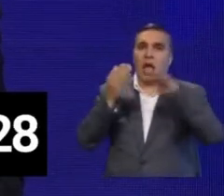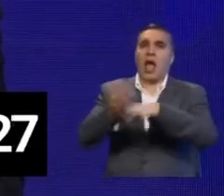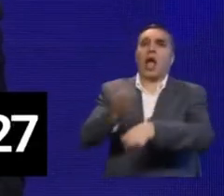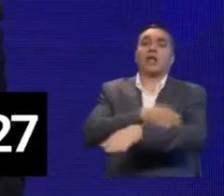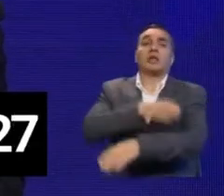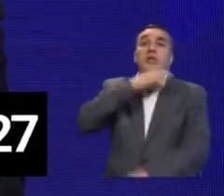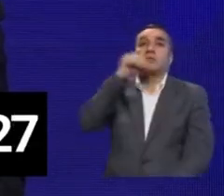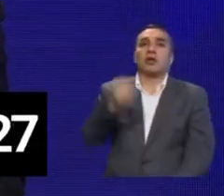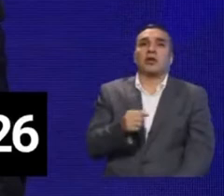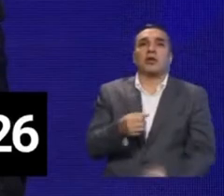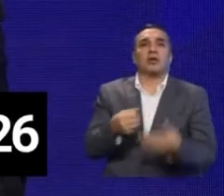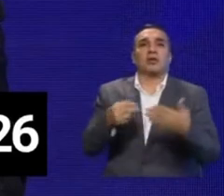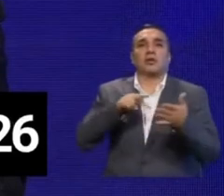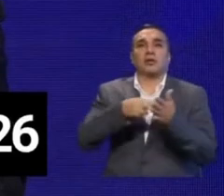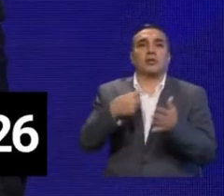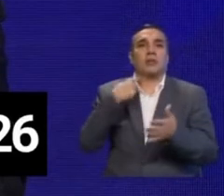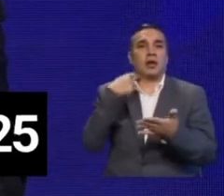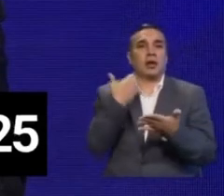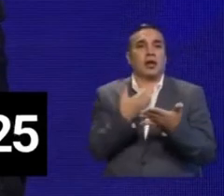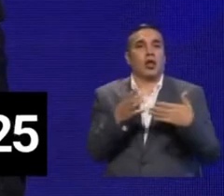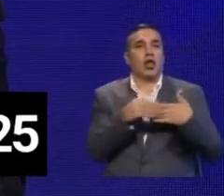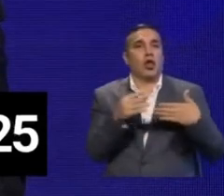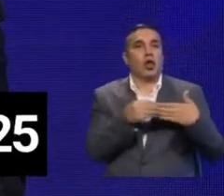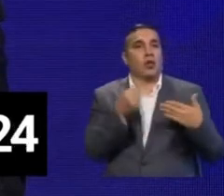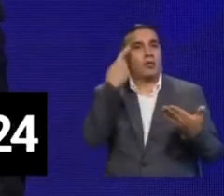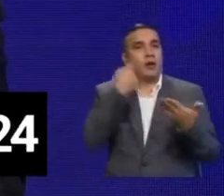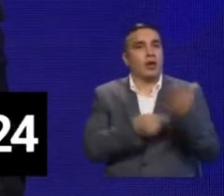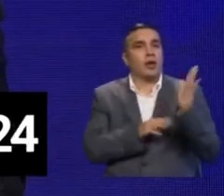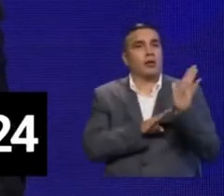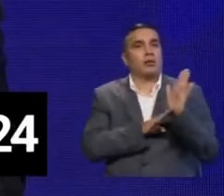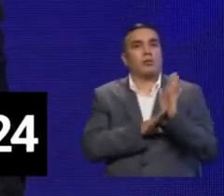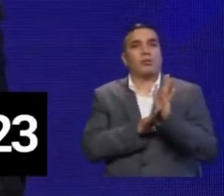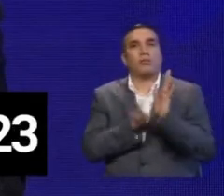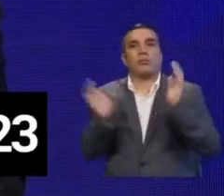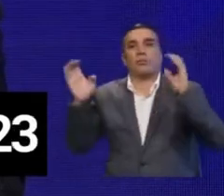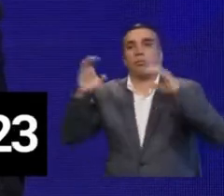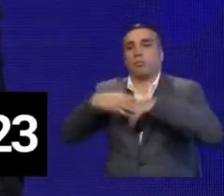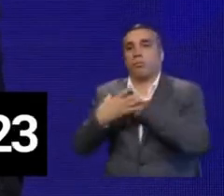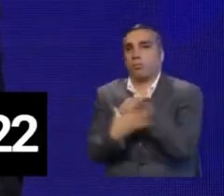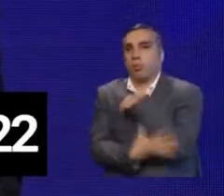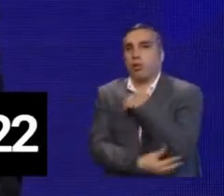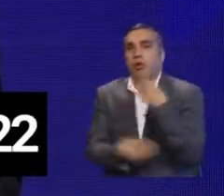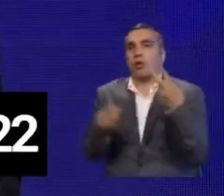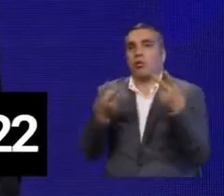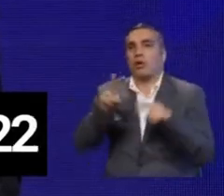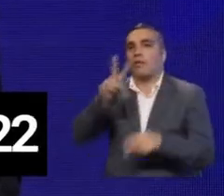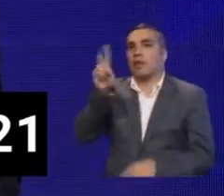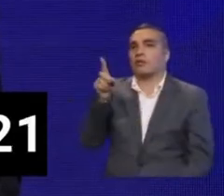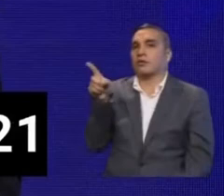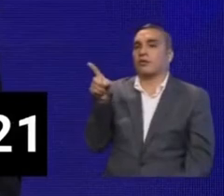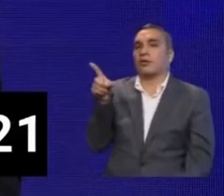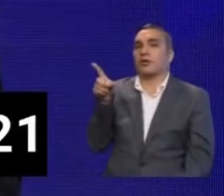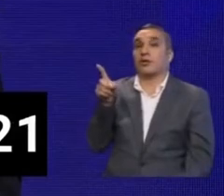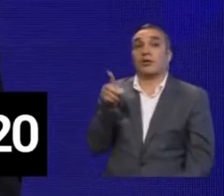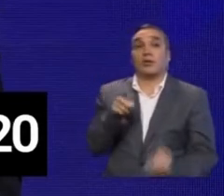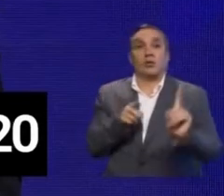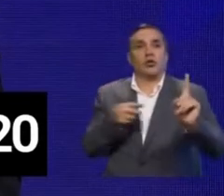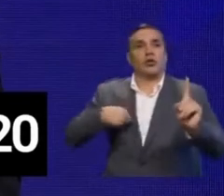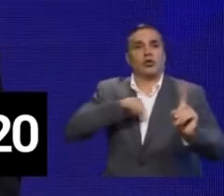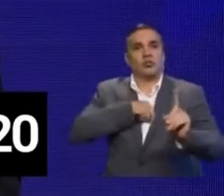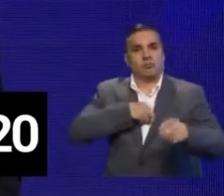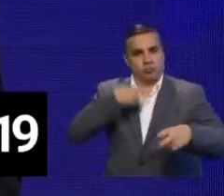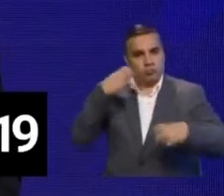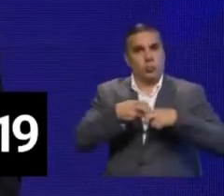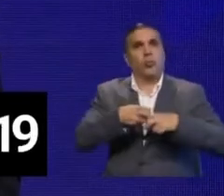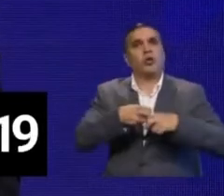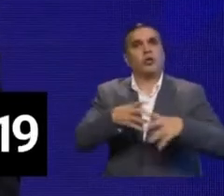pasado desdolarizar el Ecuador para llevarnos por el camino de la miseria de los hermanos venezolanos y aquellos que damos